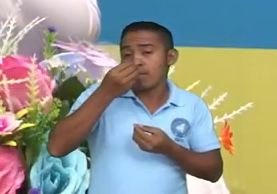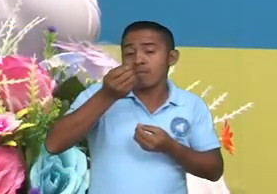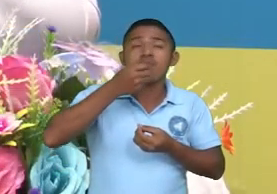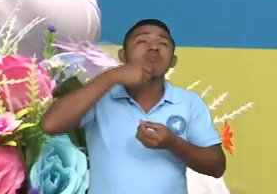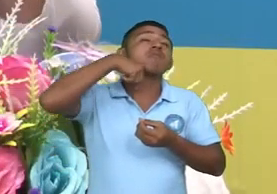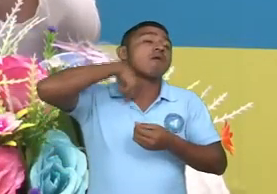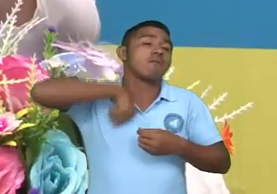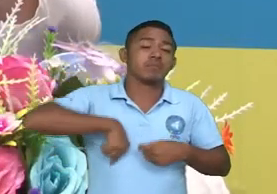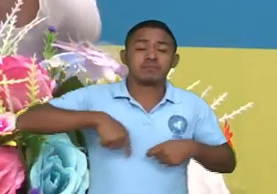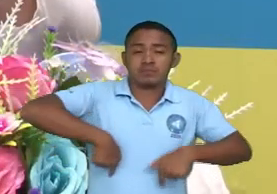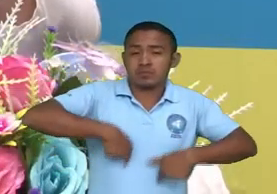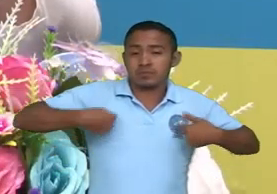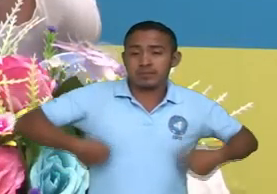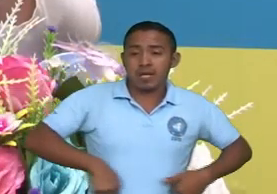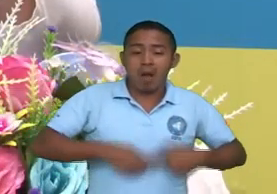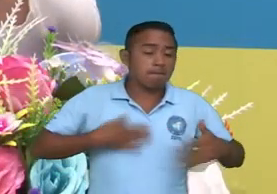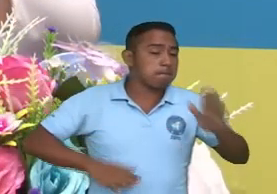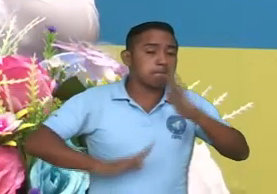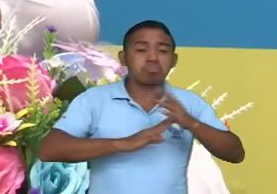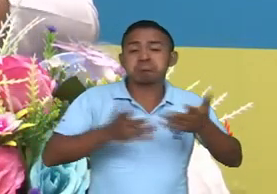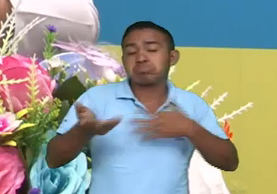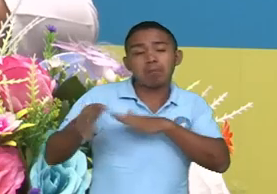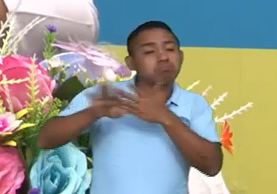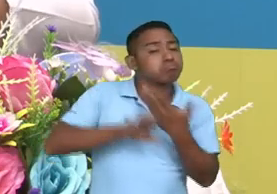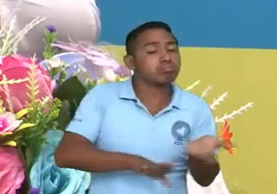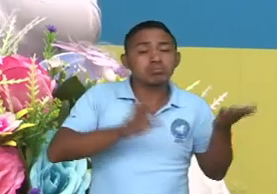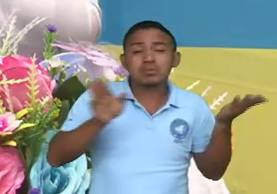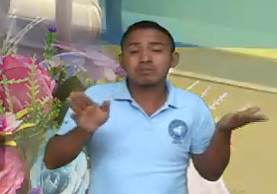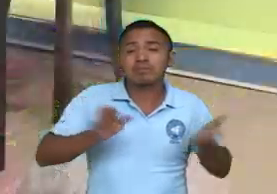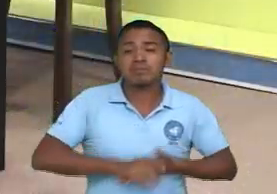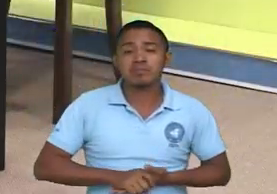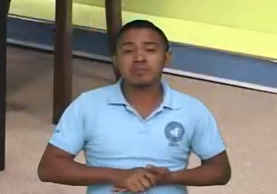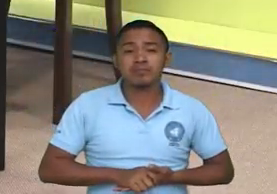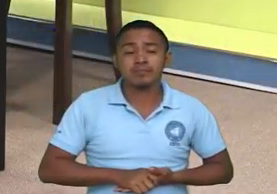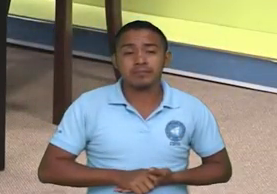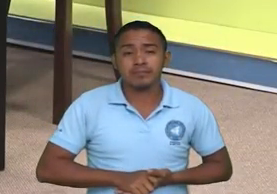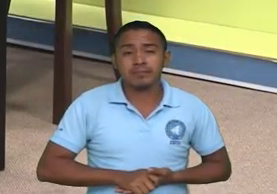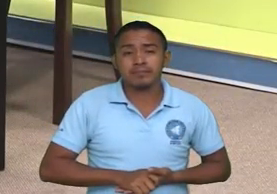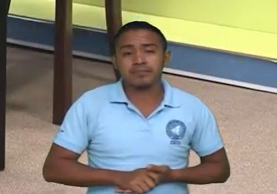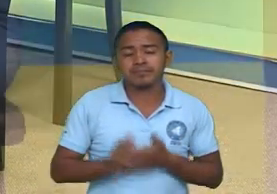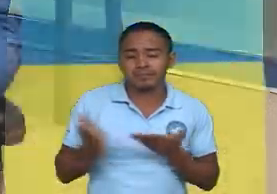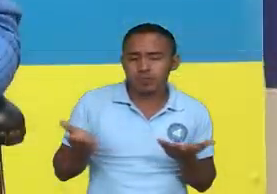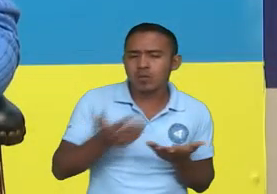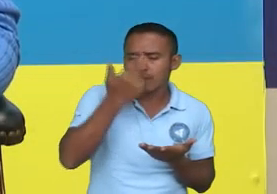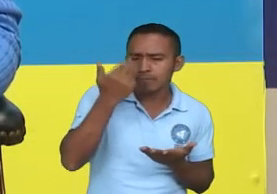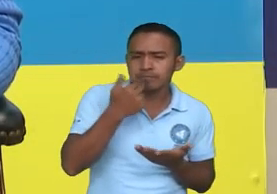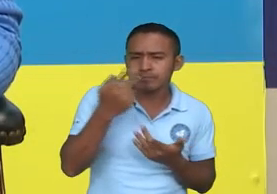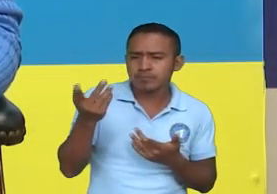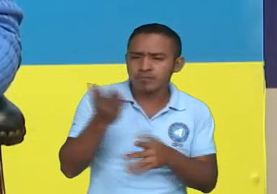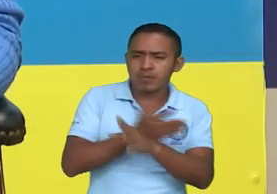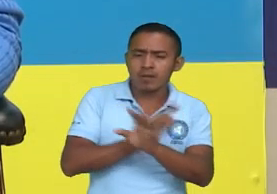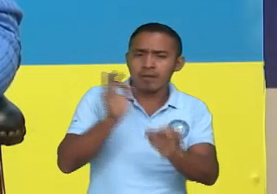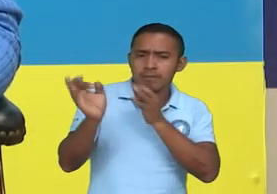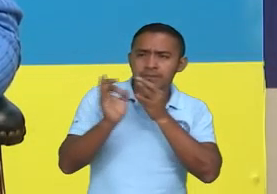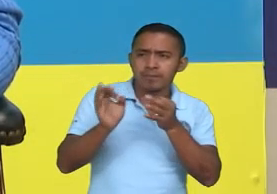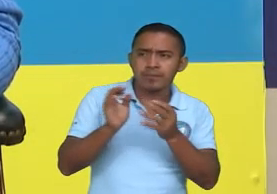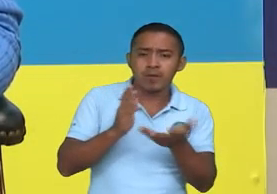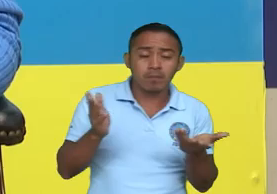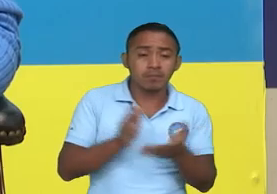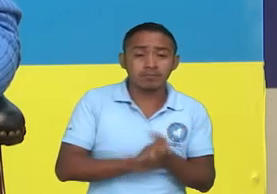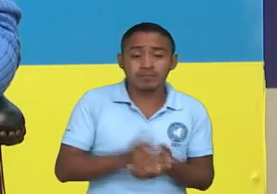recomienda dejar al bebé con la pacha sin vigilancia, sin supervisión. ¿Por qué? Porque esto incrementa el riesgo de broncoaspiración.